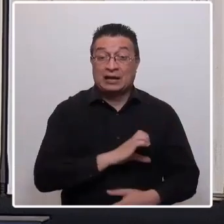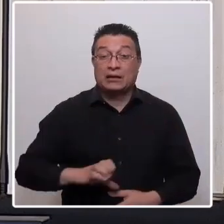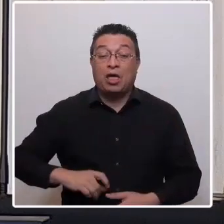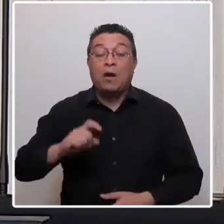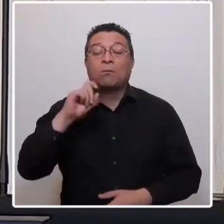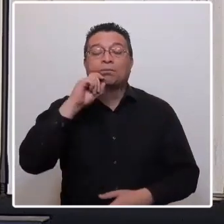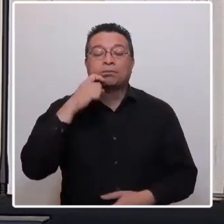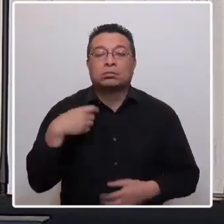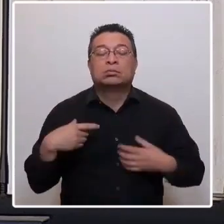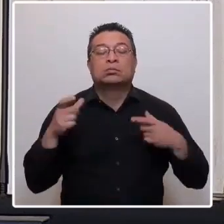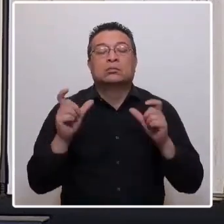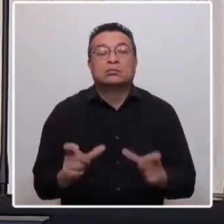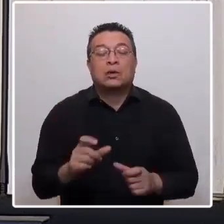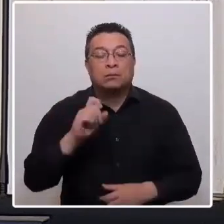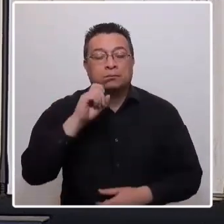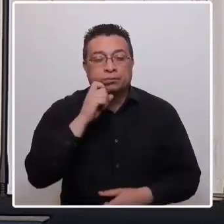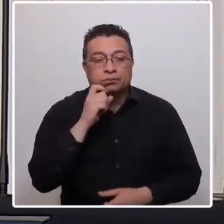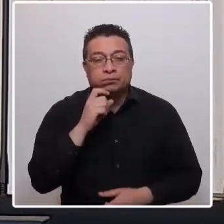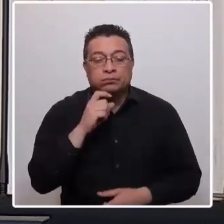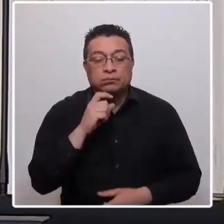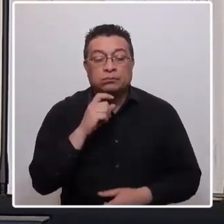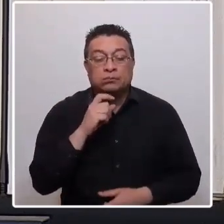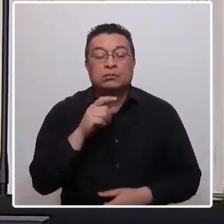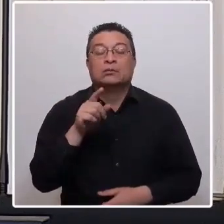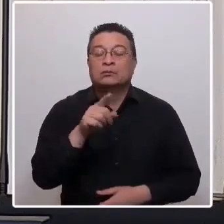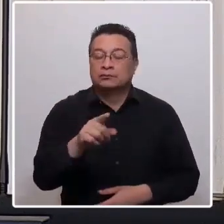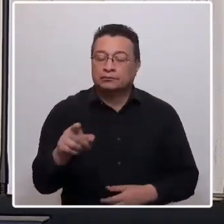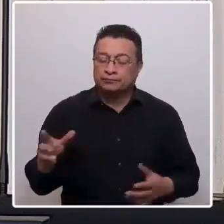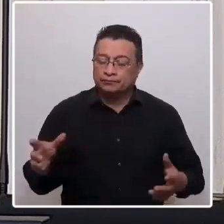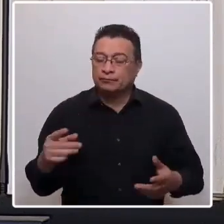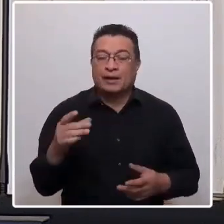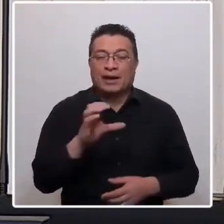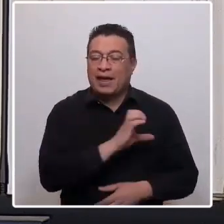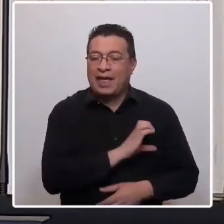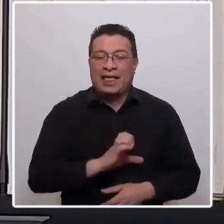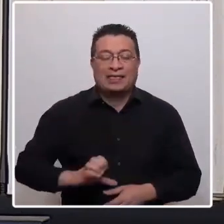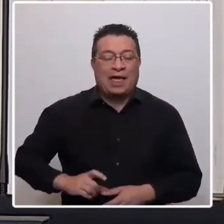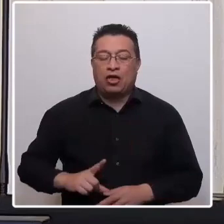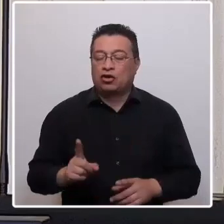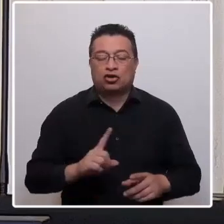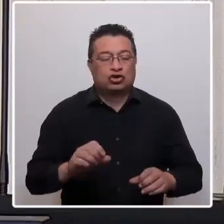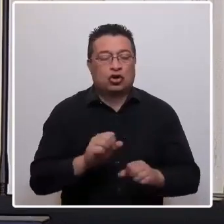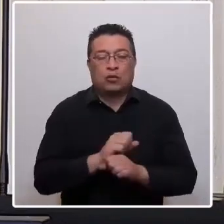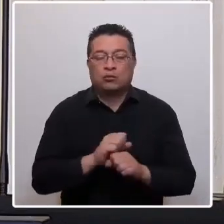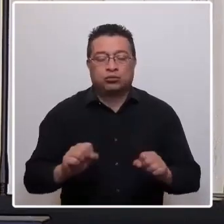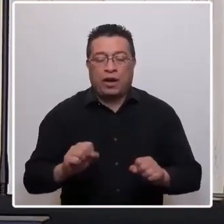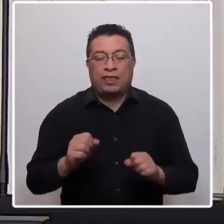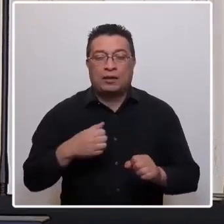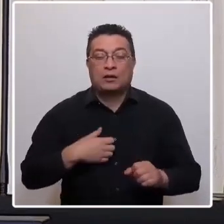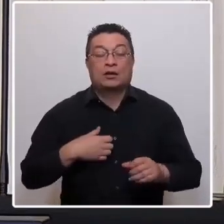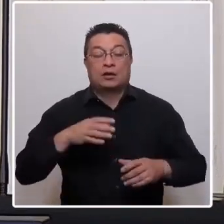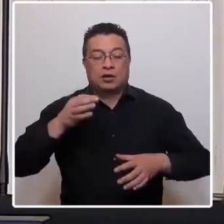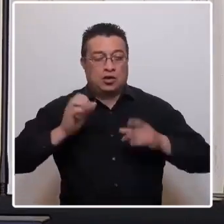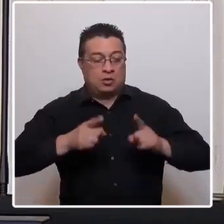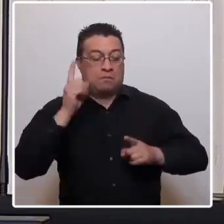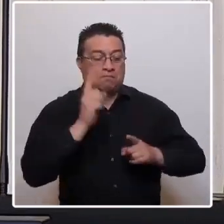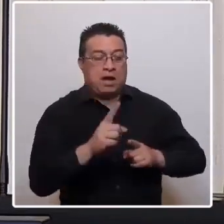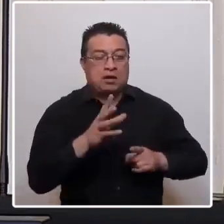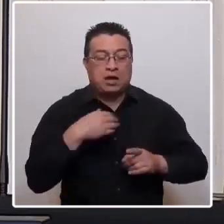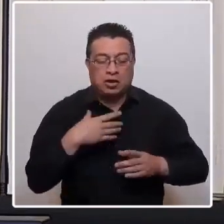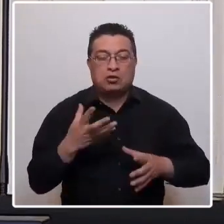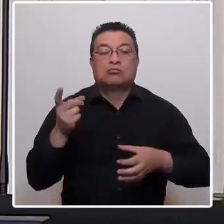fiscalizará? Convencionales, el Estado no puede ser juez y parte. Muchas